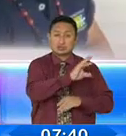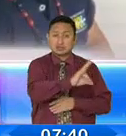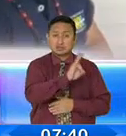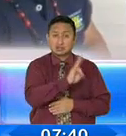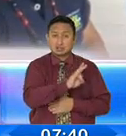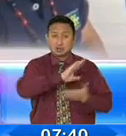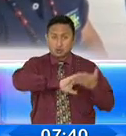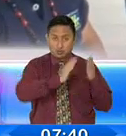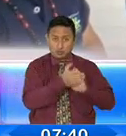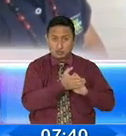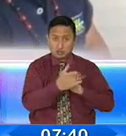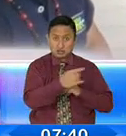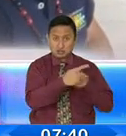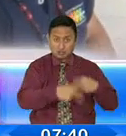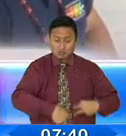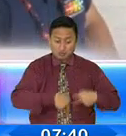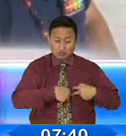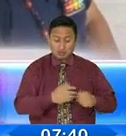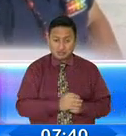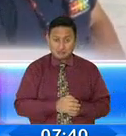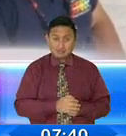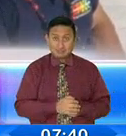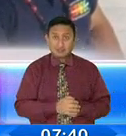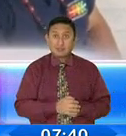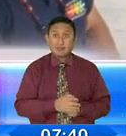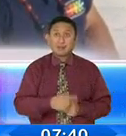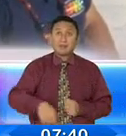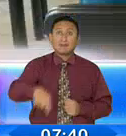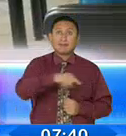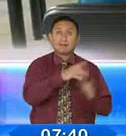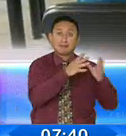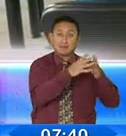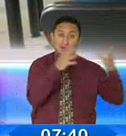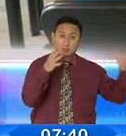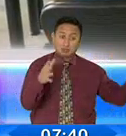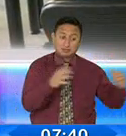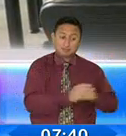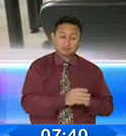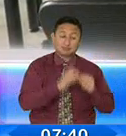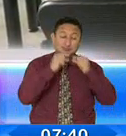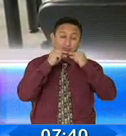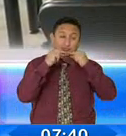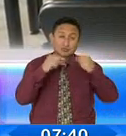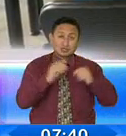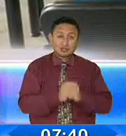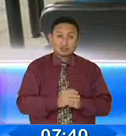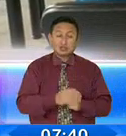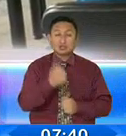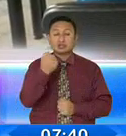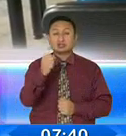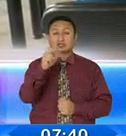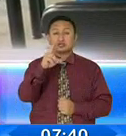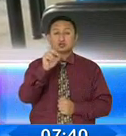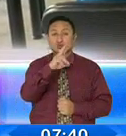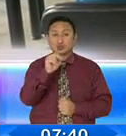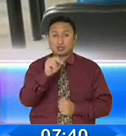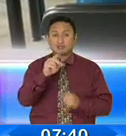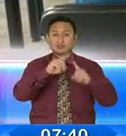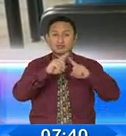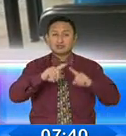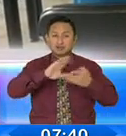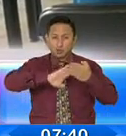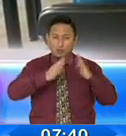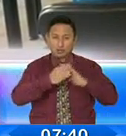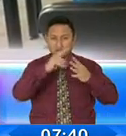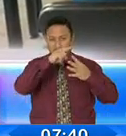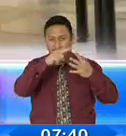habitan en esta provincia, la más grande geográficamente del país, los Quichua, Andua, Shuar, Achuar, Shibiar, Zapara y